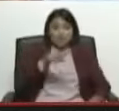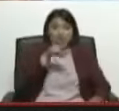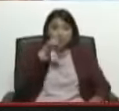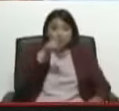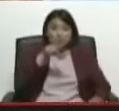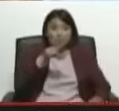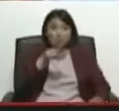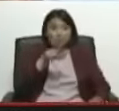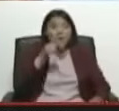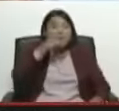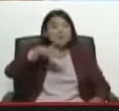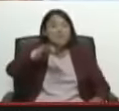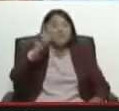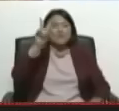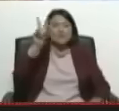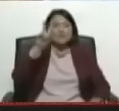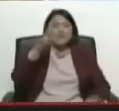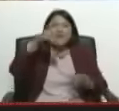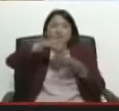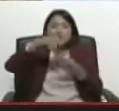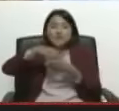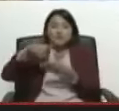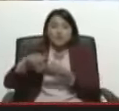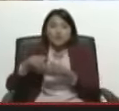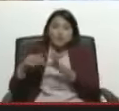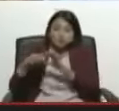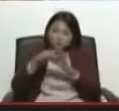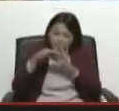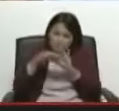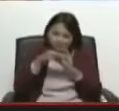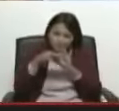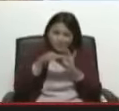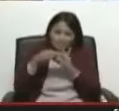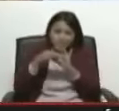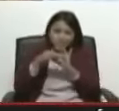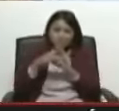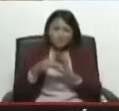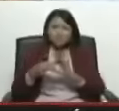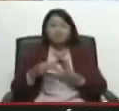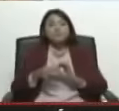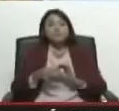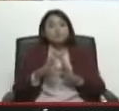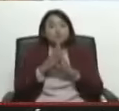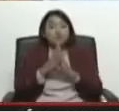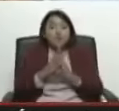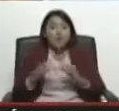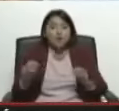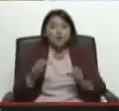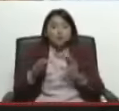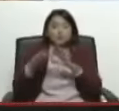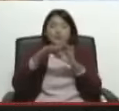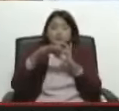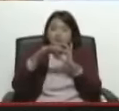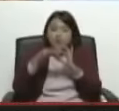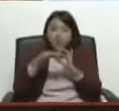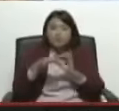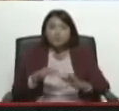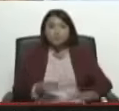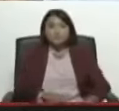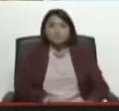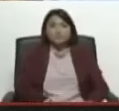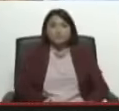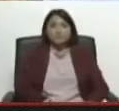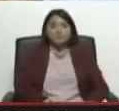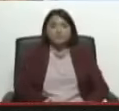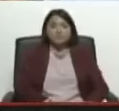falta el pueblo de Venezuela, los electores, unidos, absolutamente todos unidos, todos los